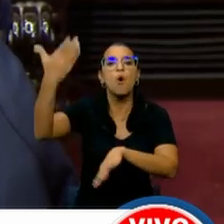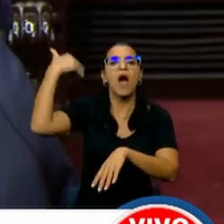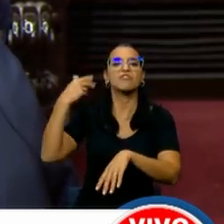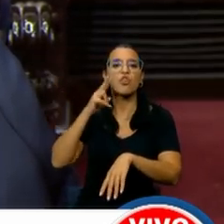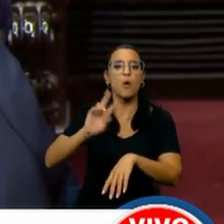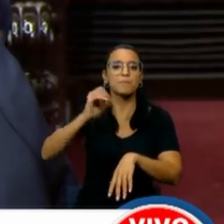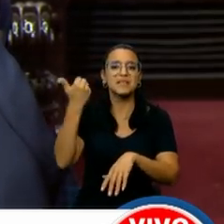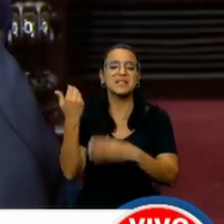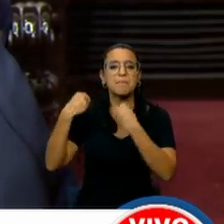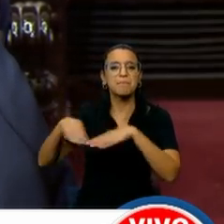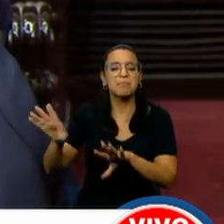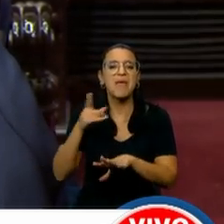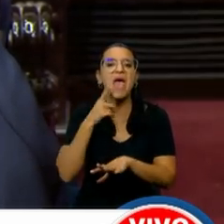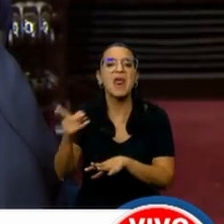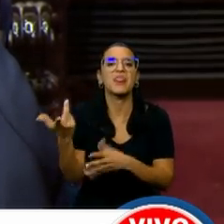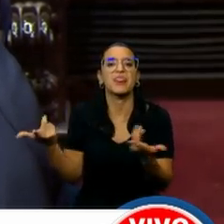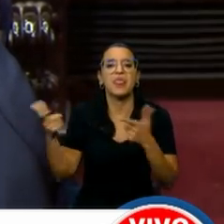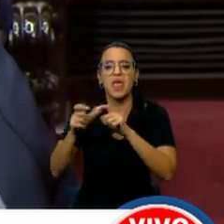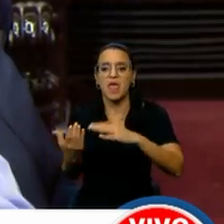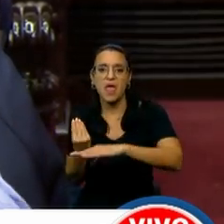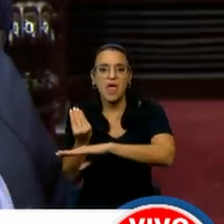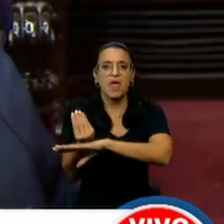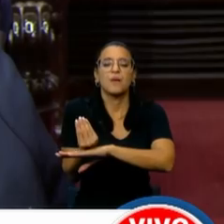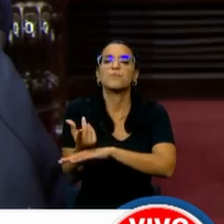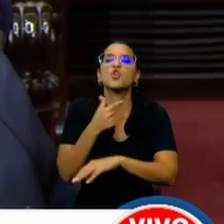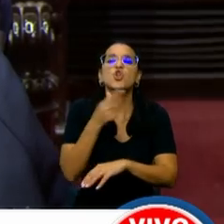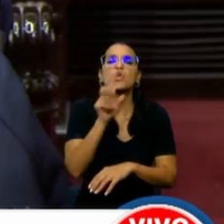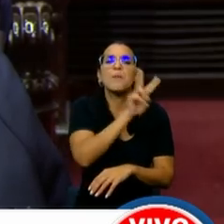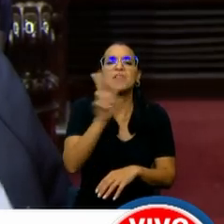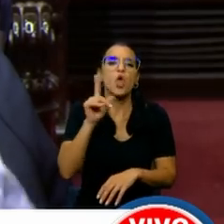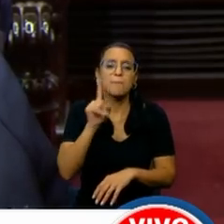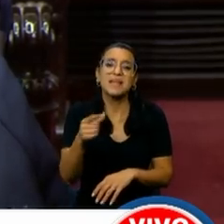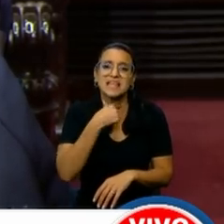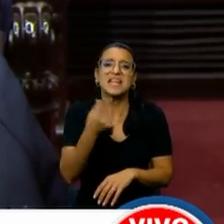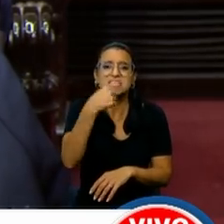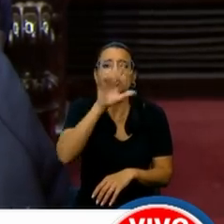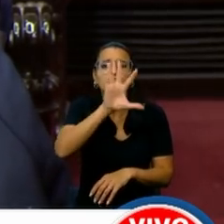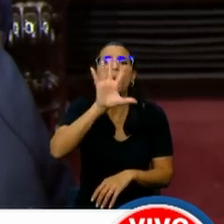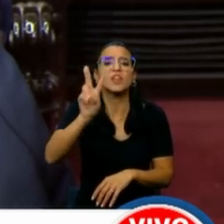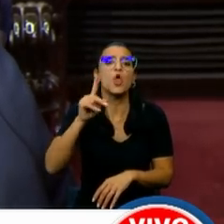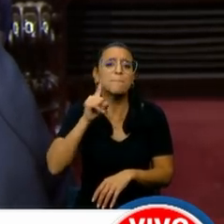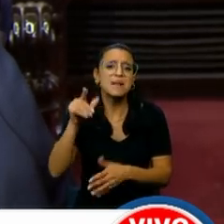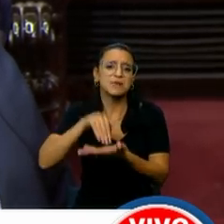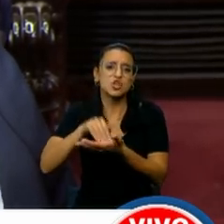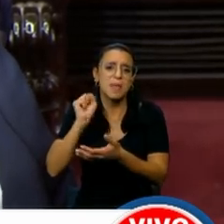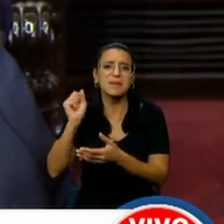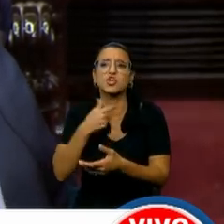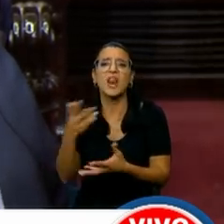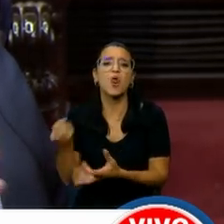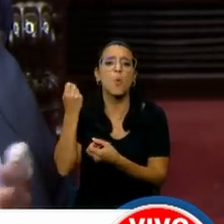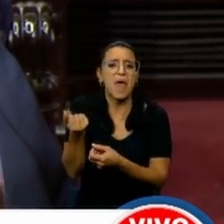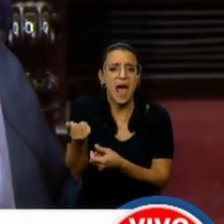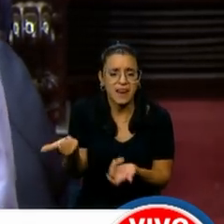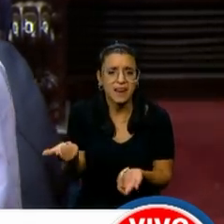el 2006 cuando dejaron de presidir el consejo de la magistratura es decir no quieren tener 22 mil quieren tener los 152 mil millones de pesos todo